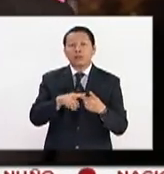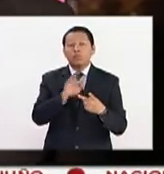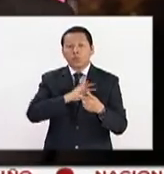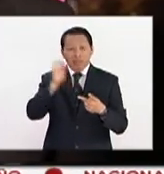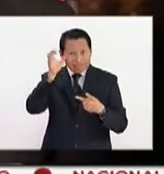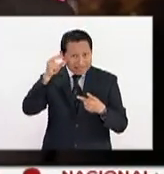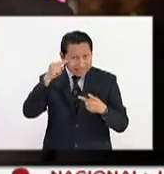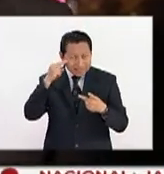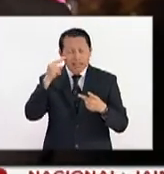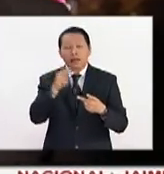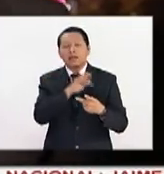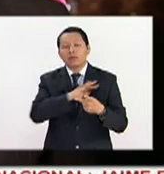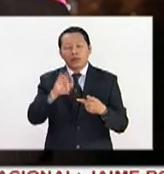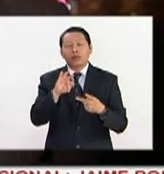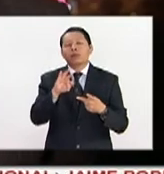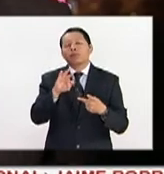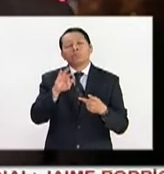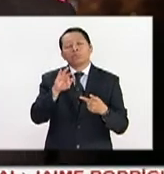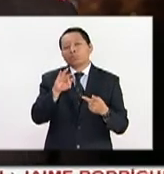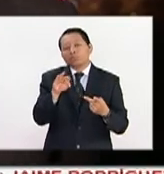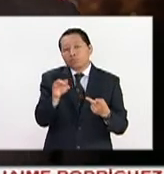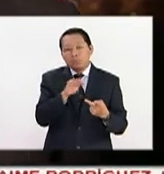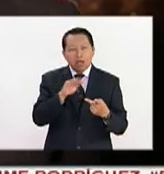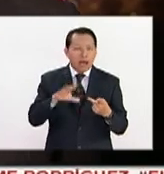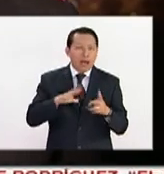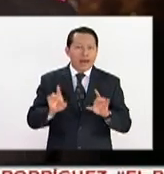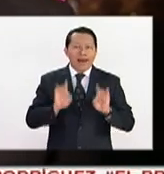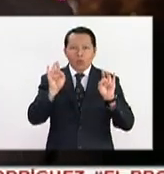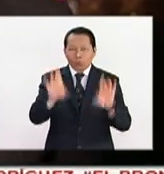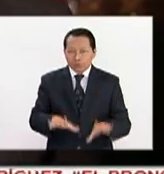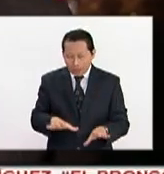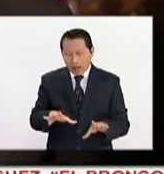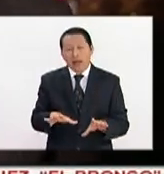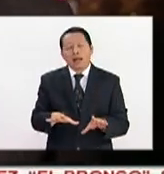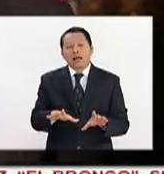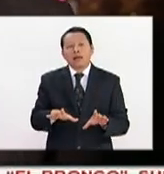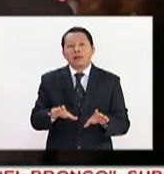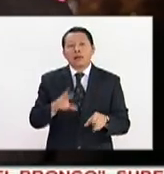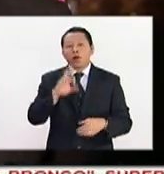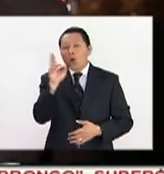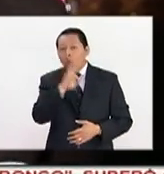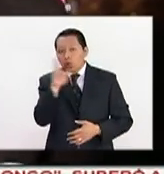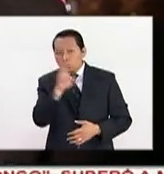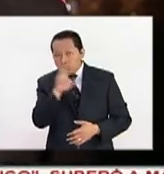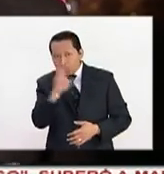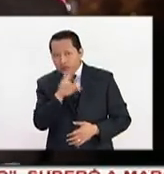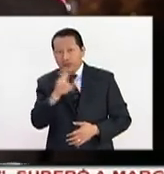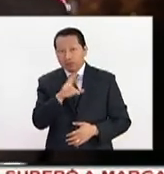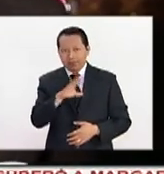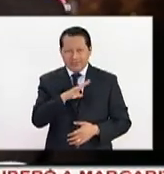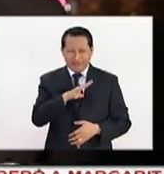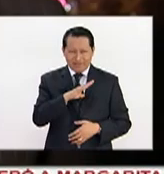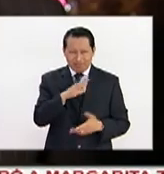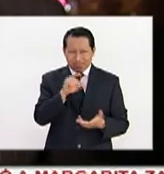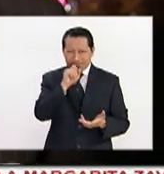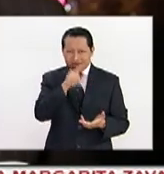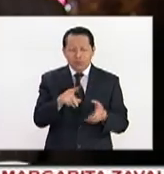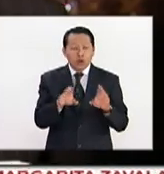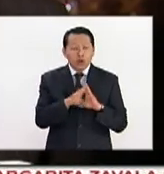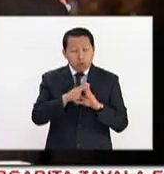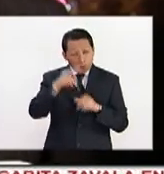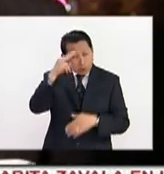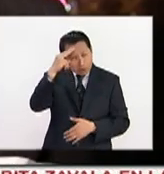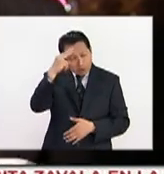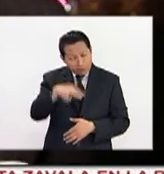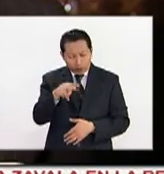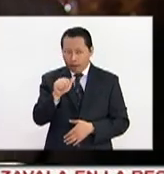de China, la de Australia, la de Rusia. ¿Se dan ustedes cuenta? Está México en